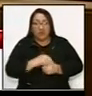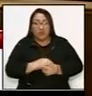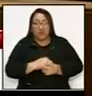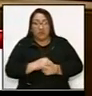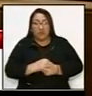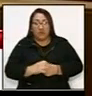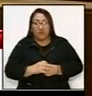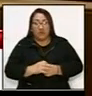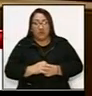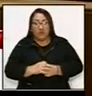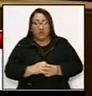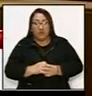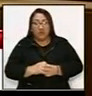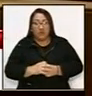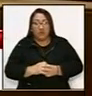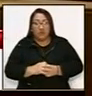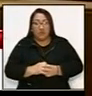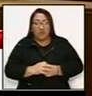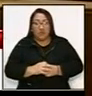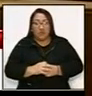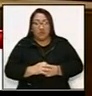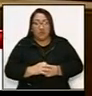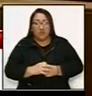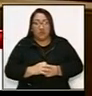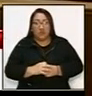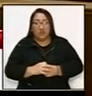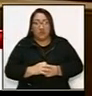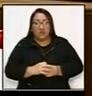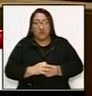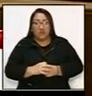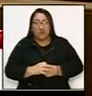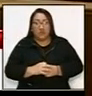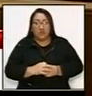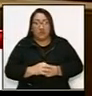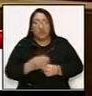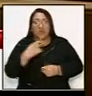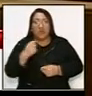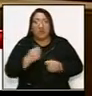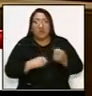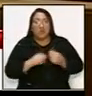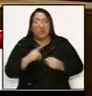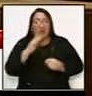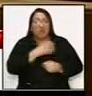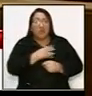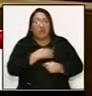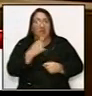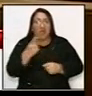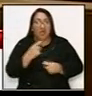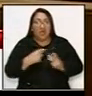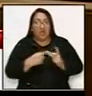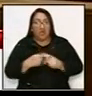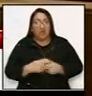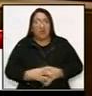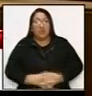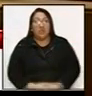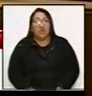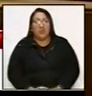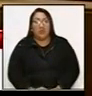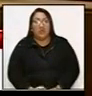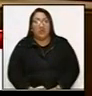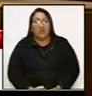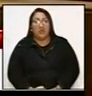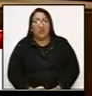parte operativa y la policía, ¿quién la maneja? La maneja el comandante general de la Policía Nacional. Entonces, y